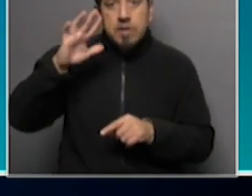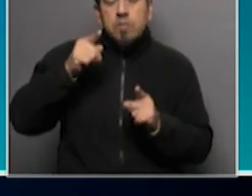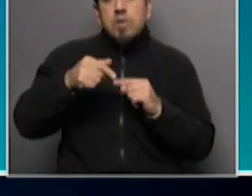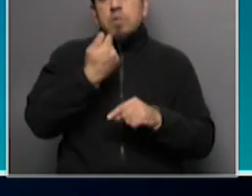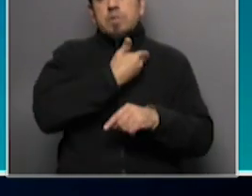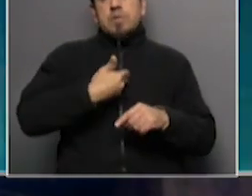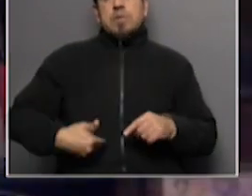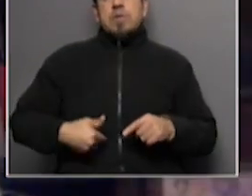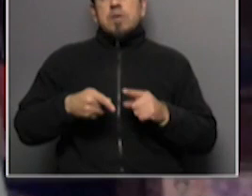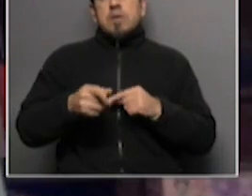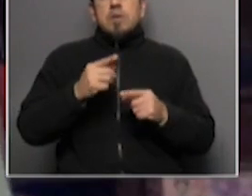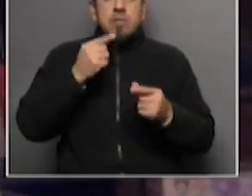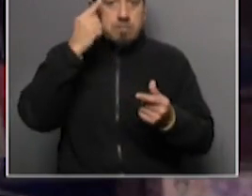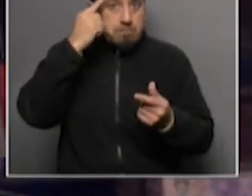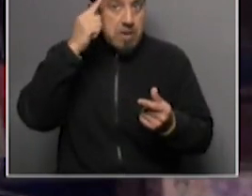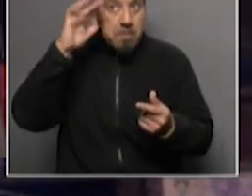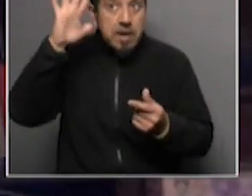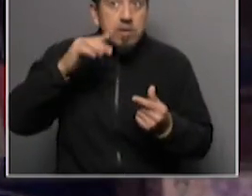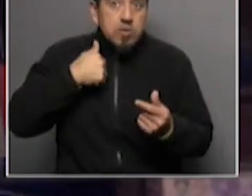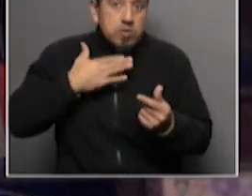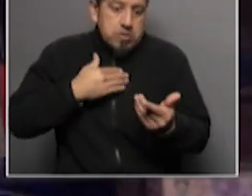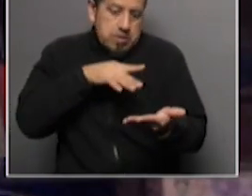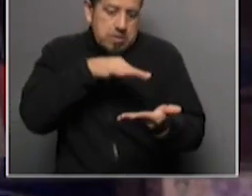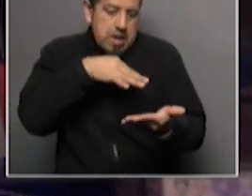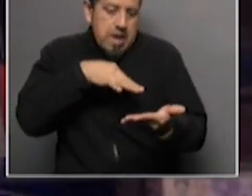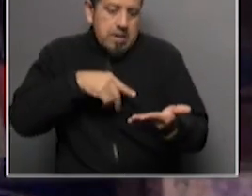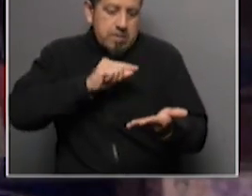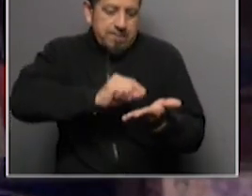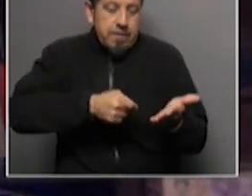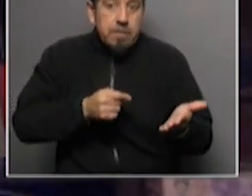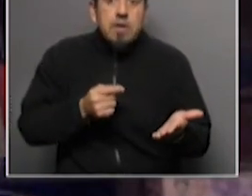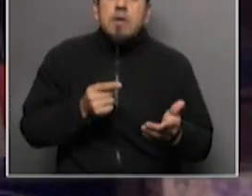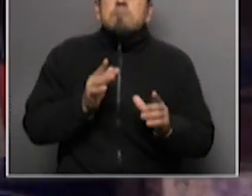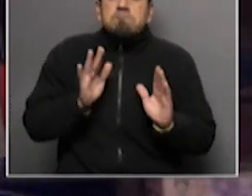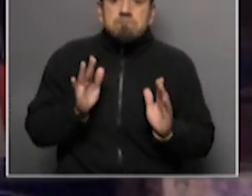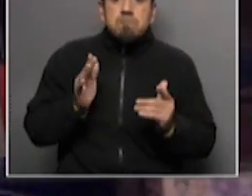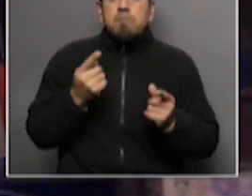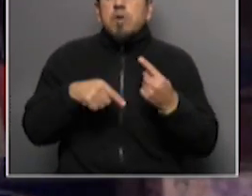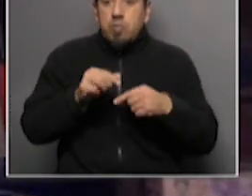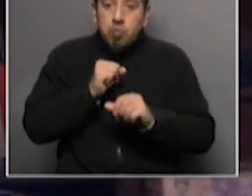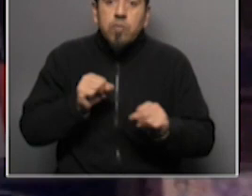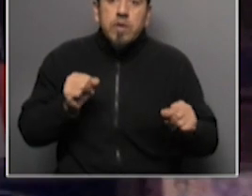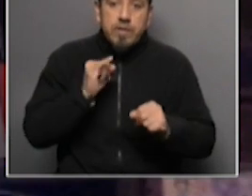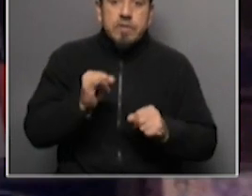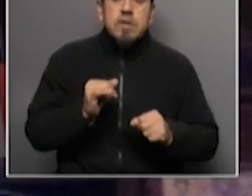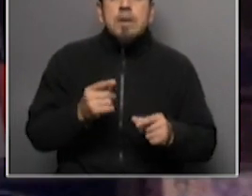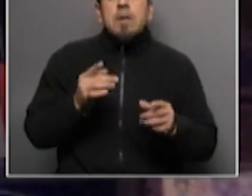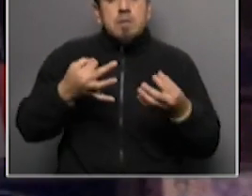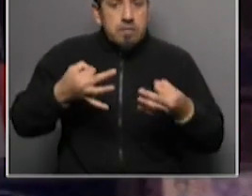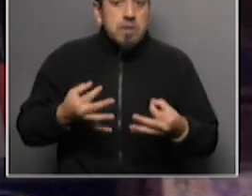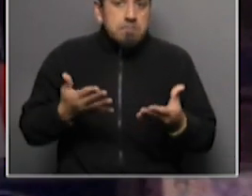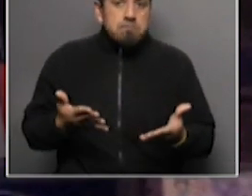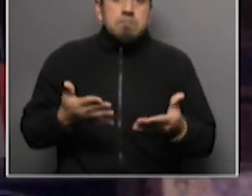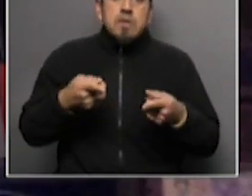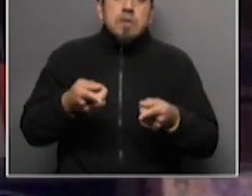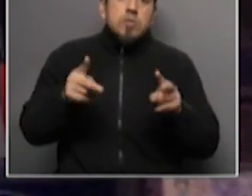presidentes leen los proyectos de ley que firman. No obstante, podría llegar a ocurrir. Lo cierto es que, bueno,